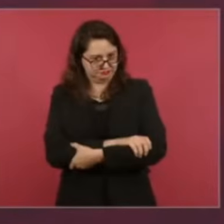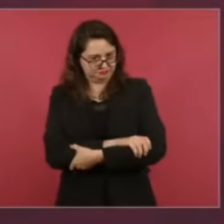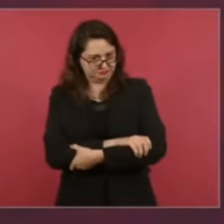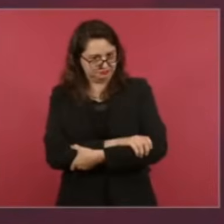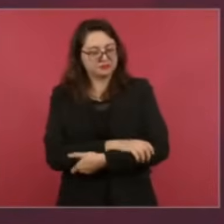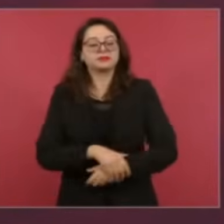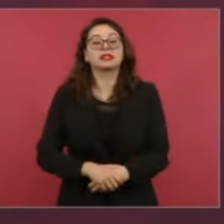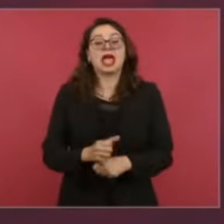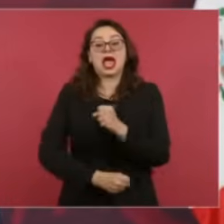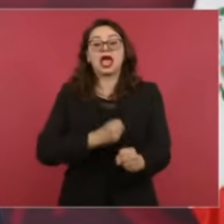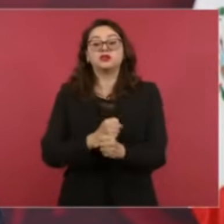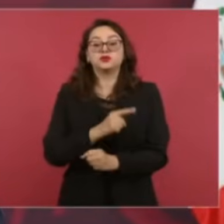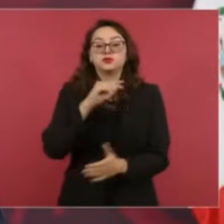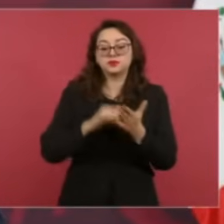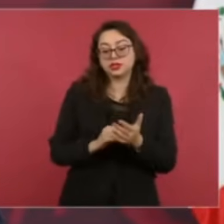crearse el PRIAN,